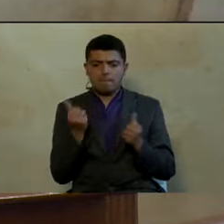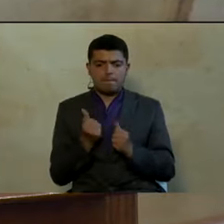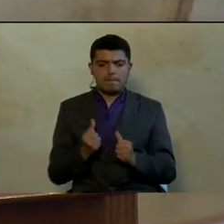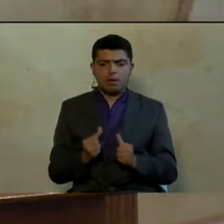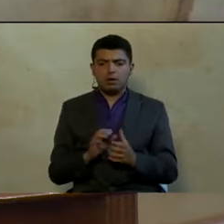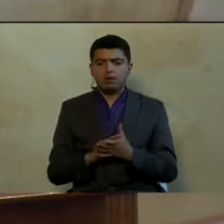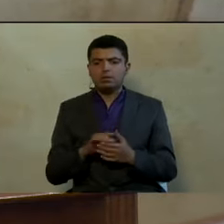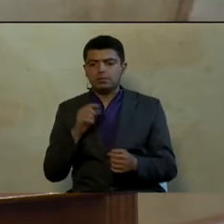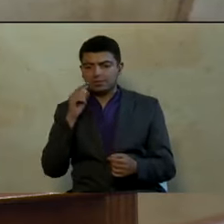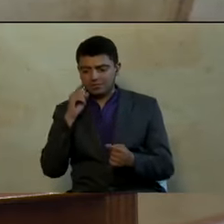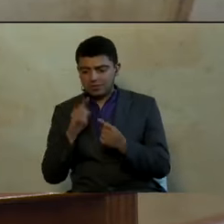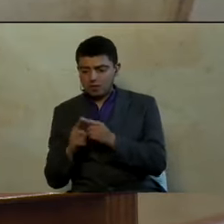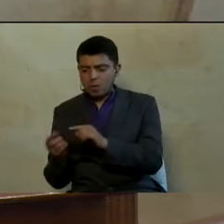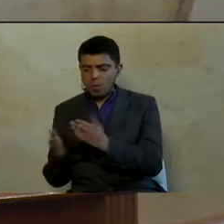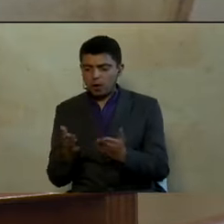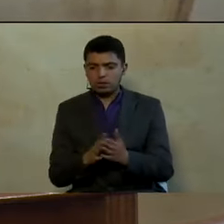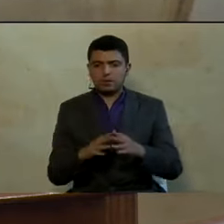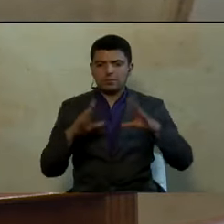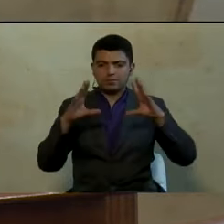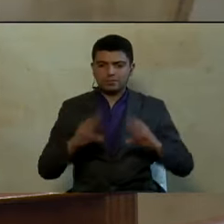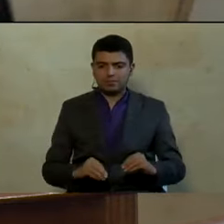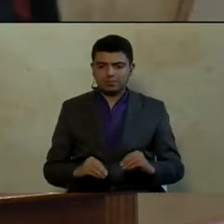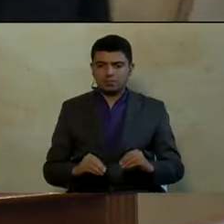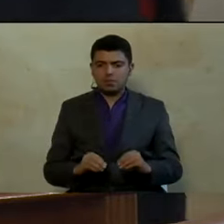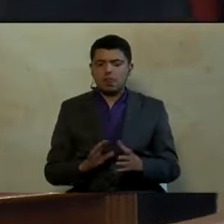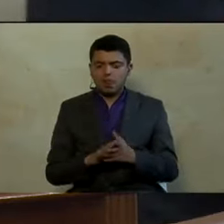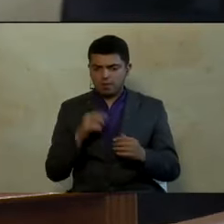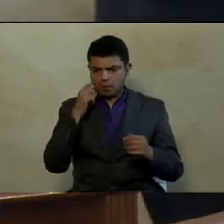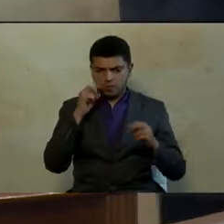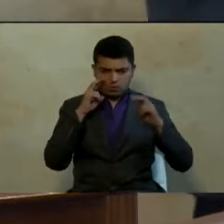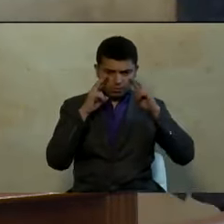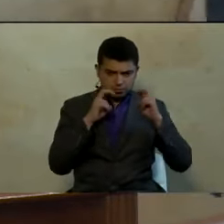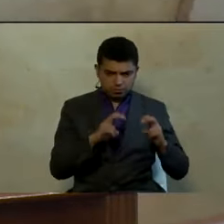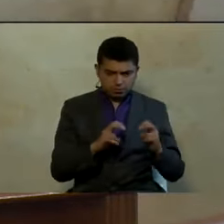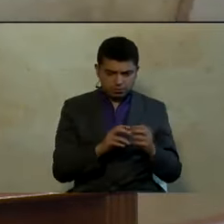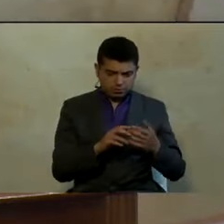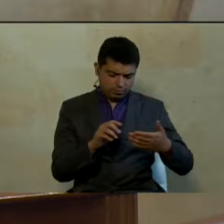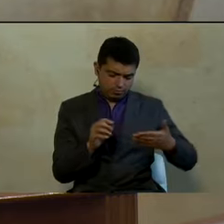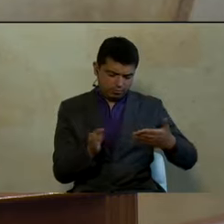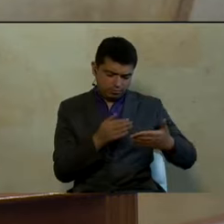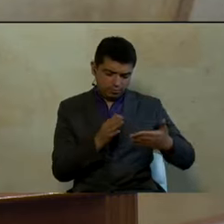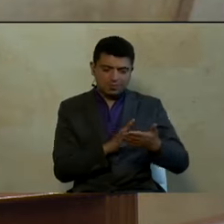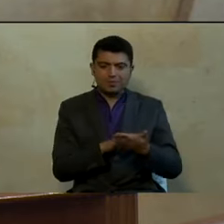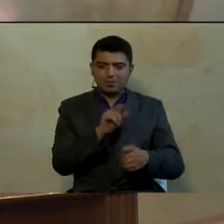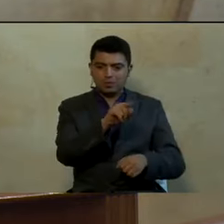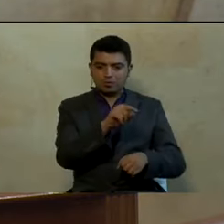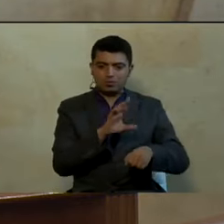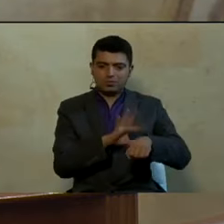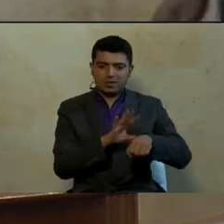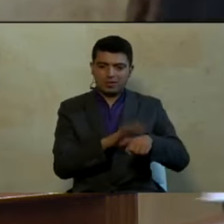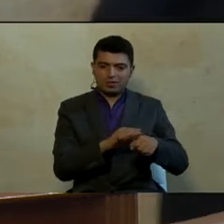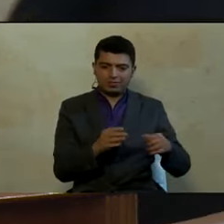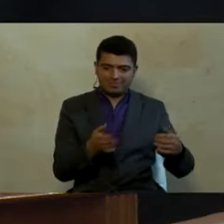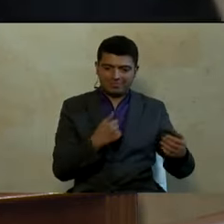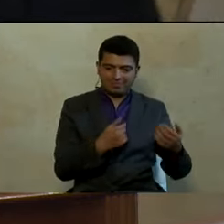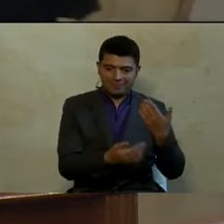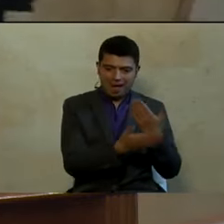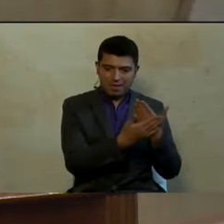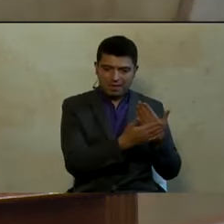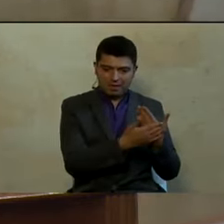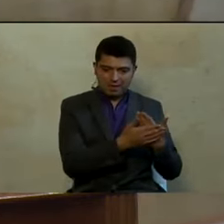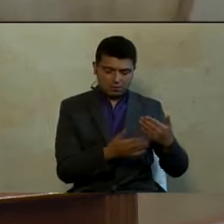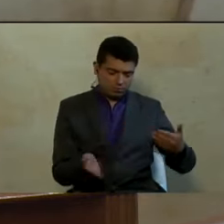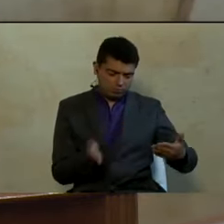generando más muertes y resulta que cuando uno revisa los apuntes de Medicina legal se da cuenta que